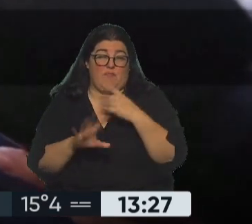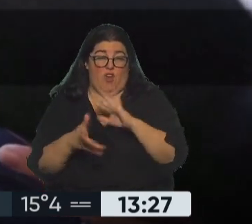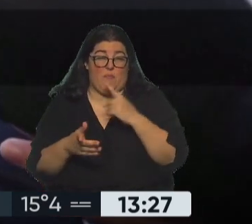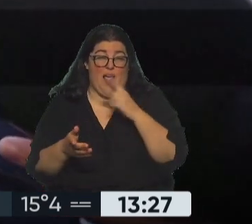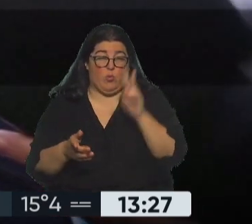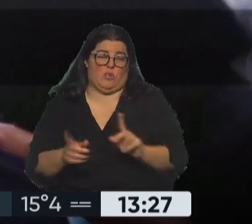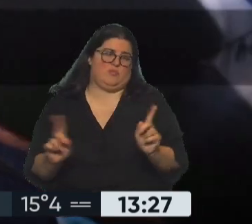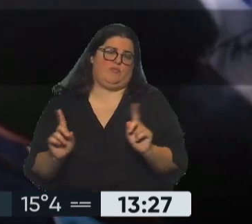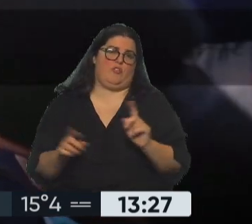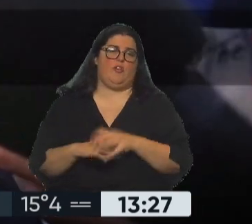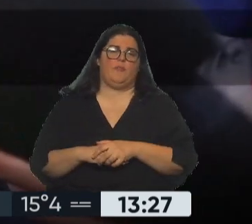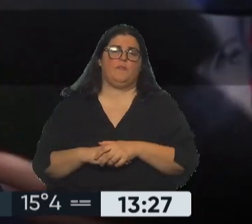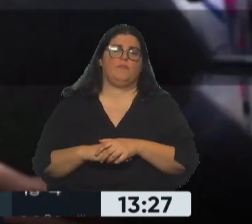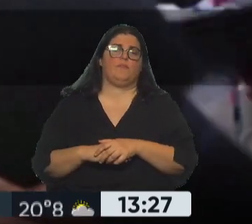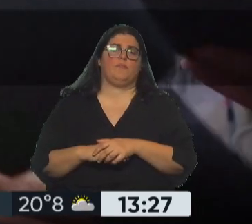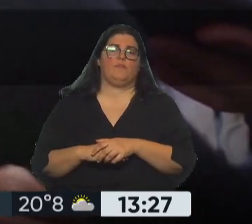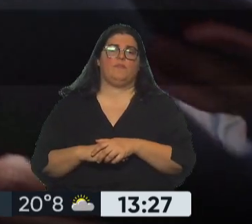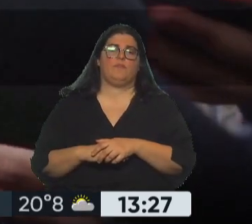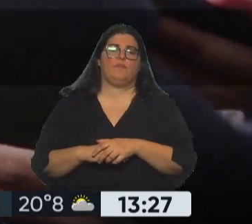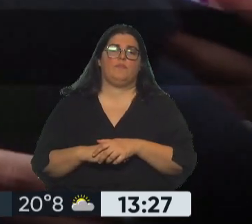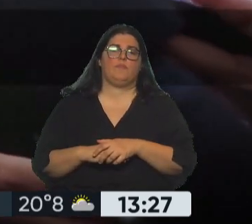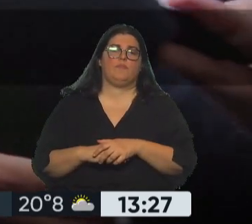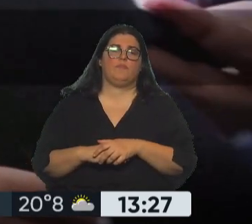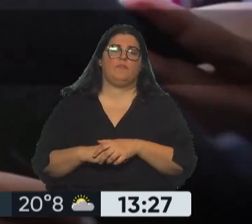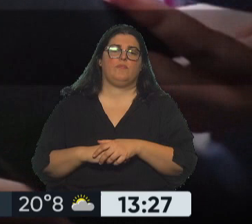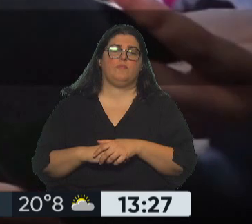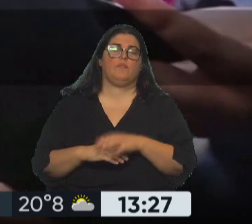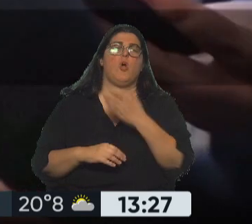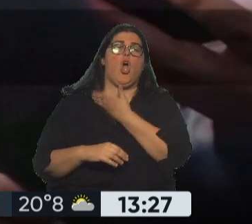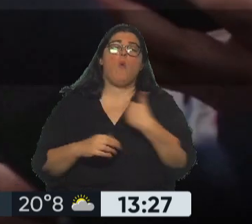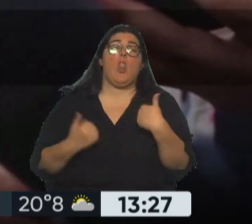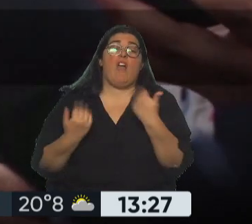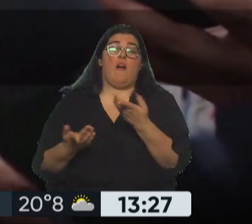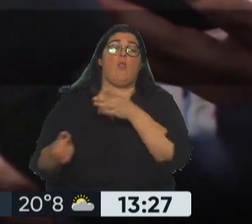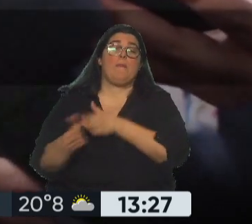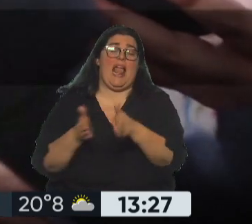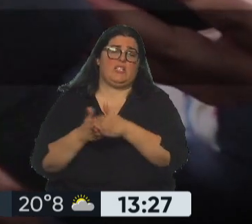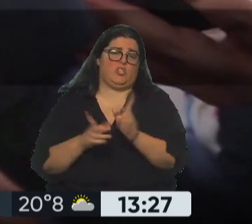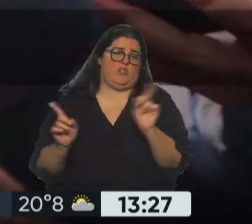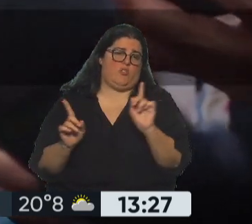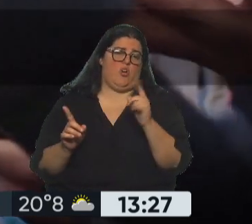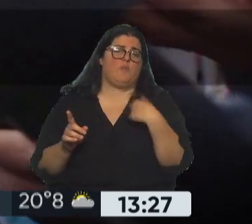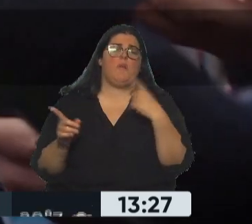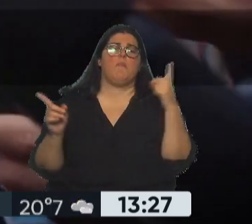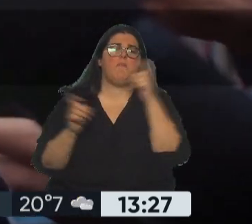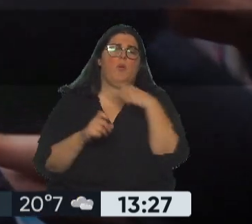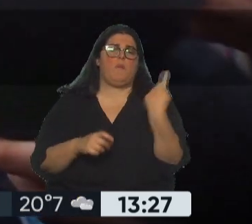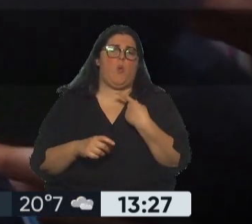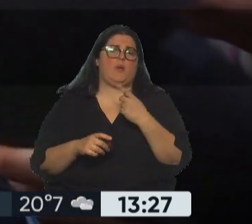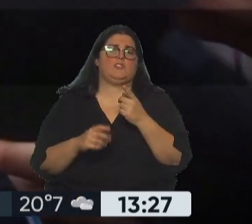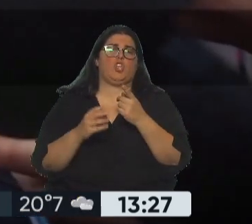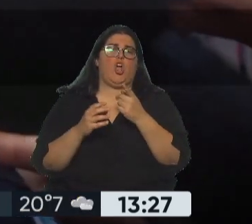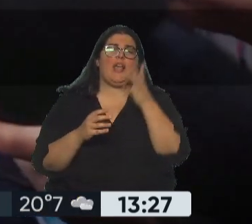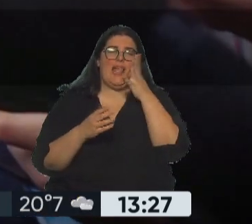al governo persone con una visione immigrazionista come quelli che c'erano prima, il problema non lo fermi in Italia, quindi l'unico